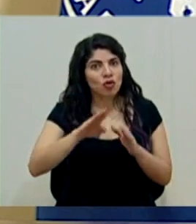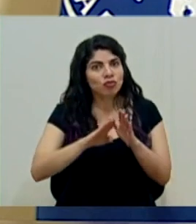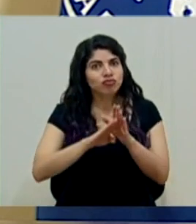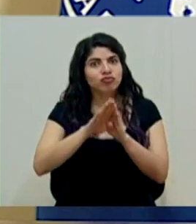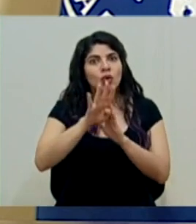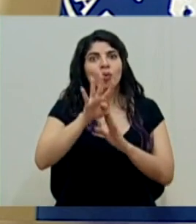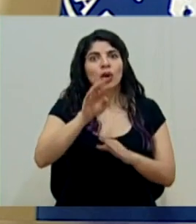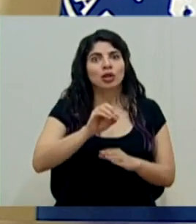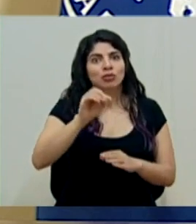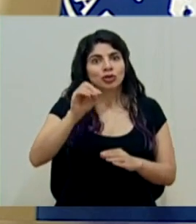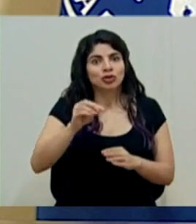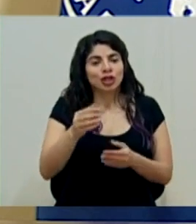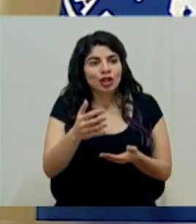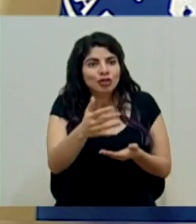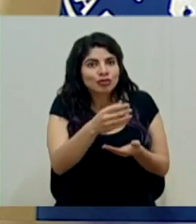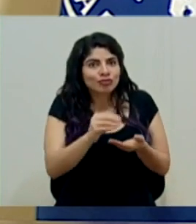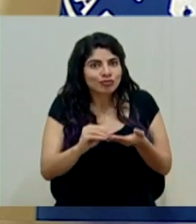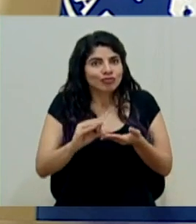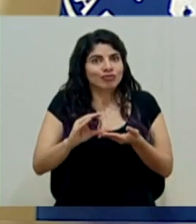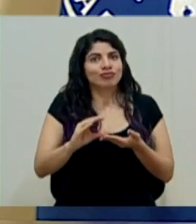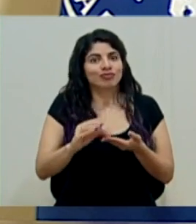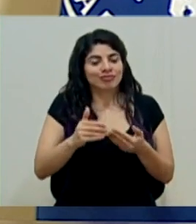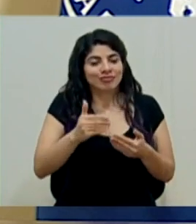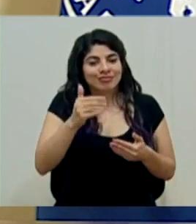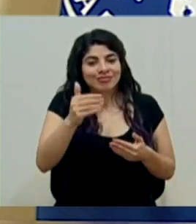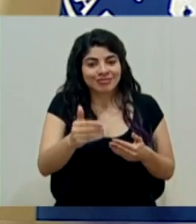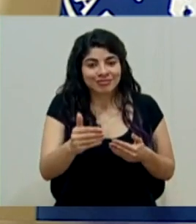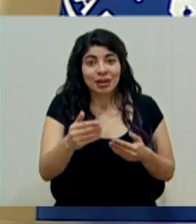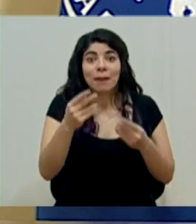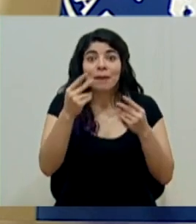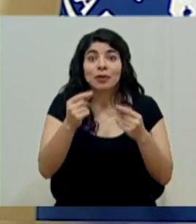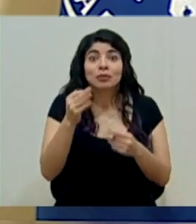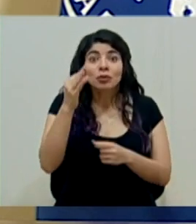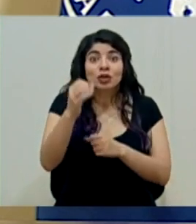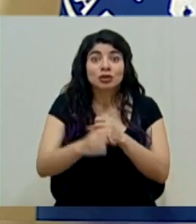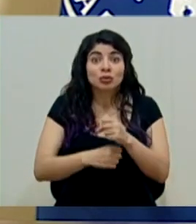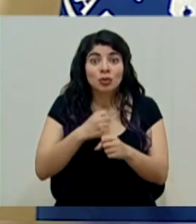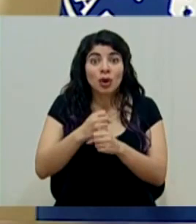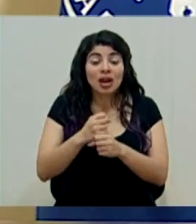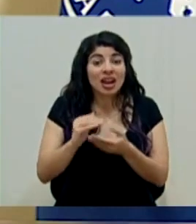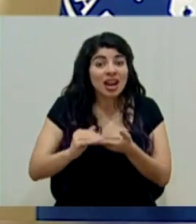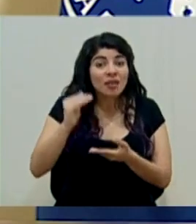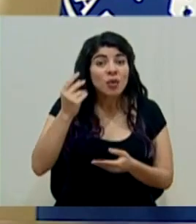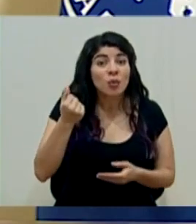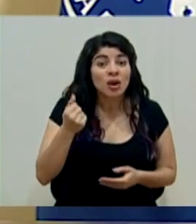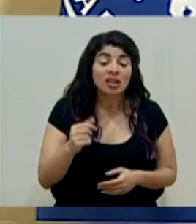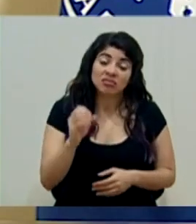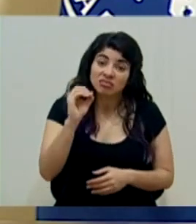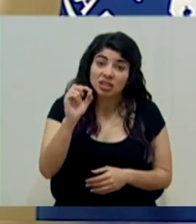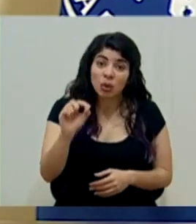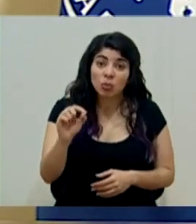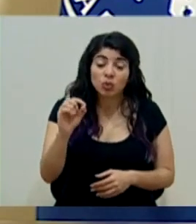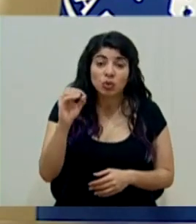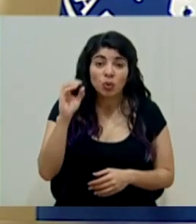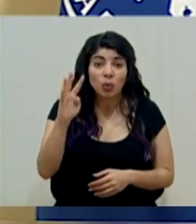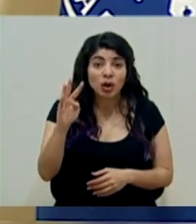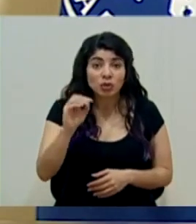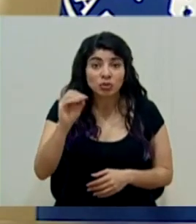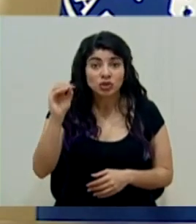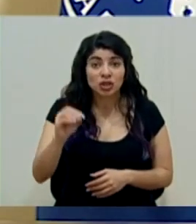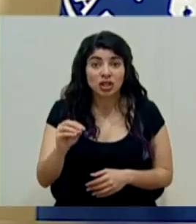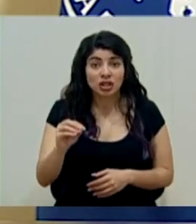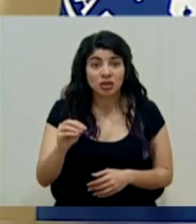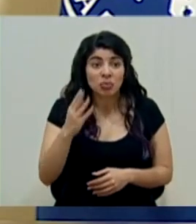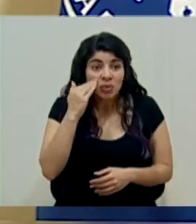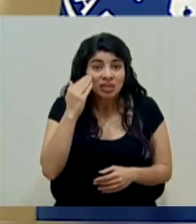del 4%. Y presentamos un presupuesto para el próximo año que crece 0.4%,